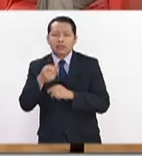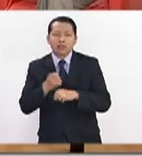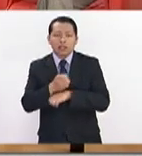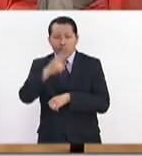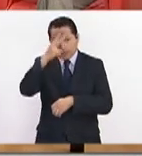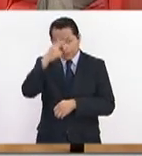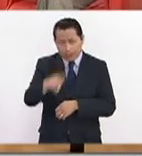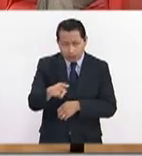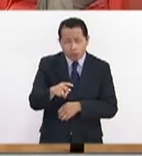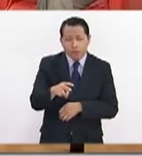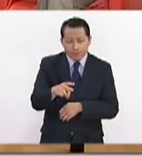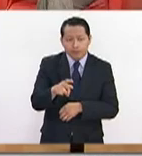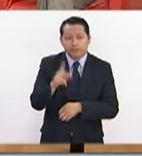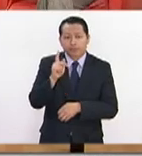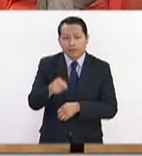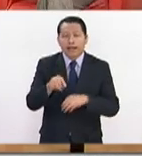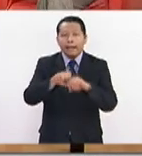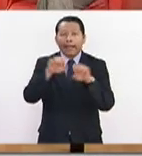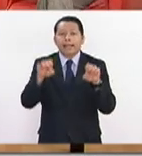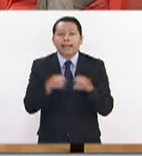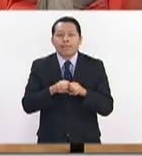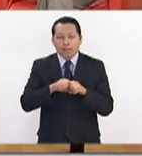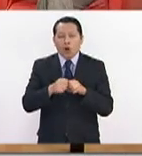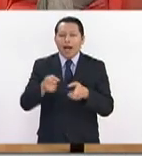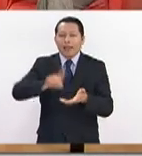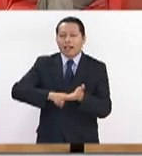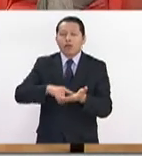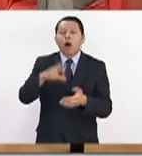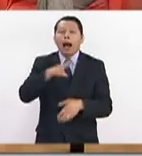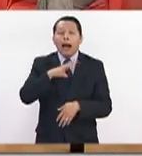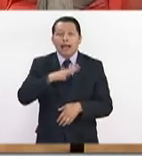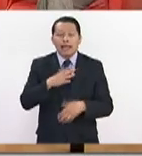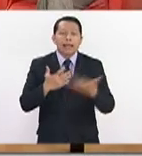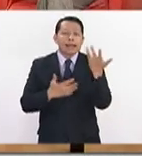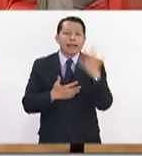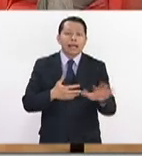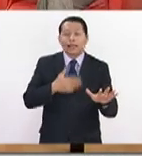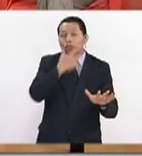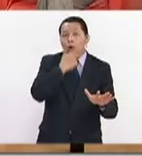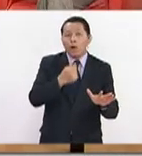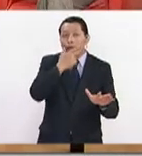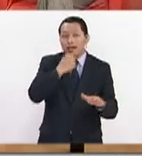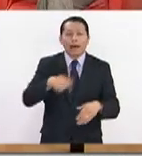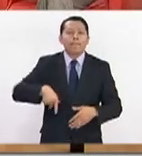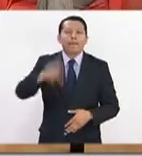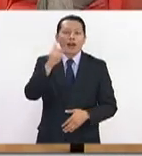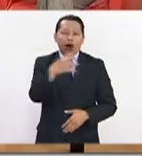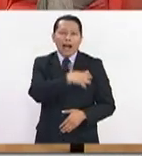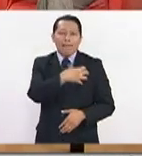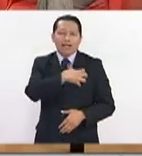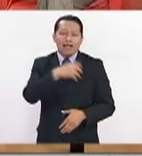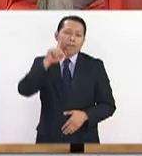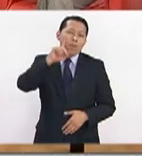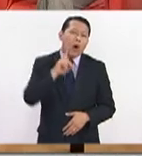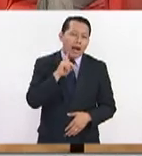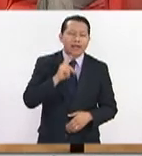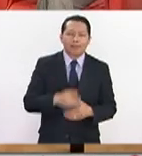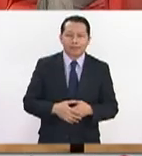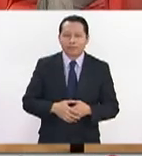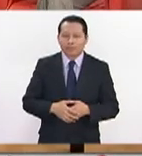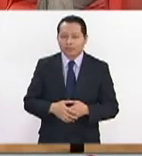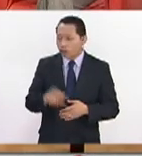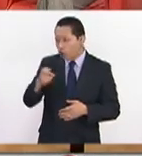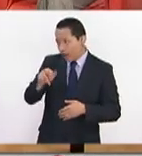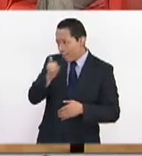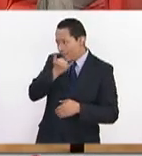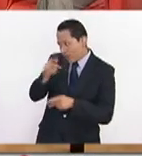Estado de México. El equipo estaba formado por 10 varones, pero su capitán es una mujer. Doctora, pero perdón